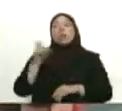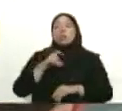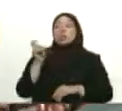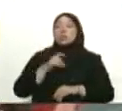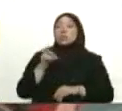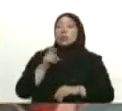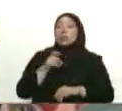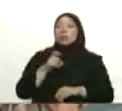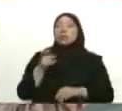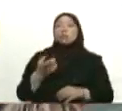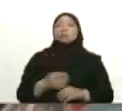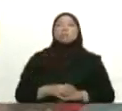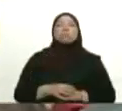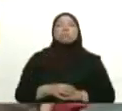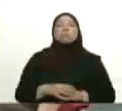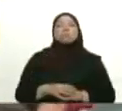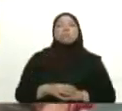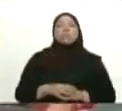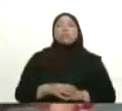necesitas